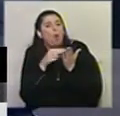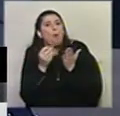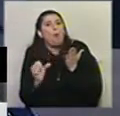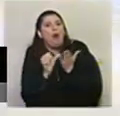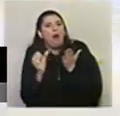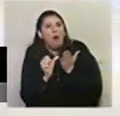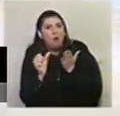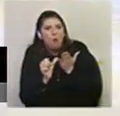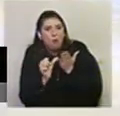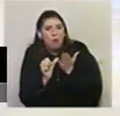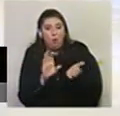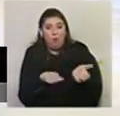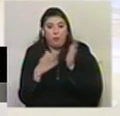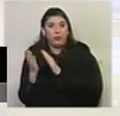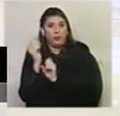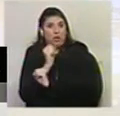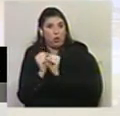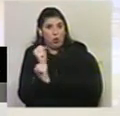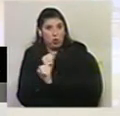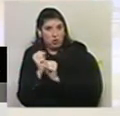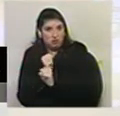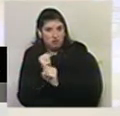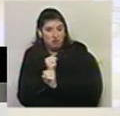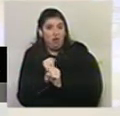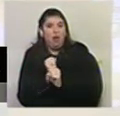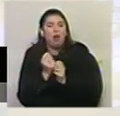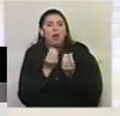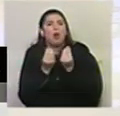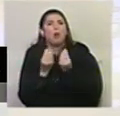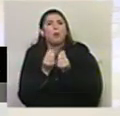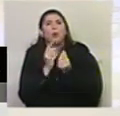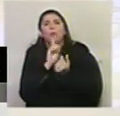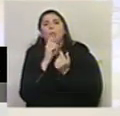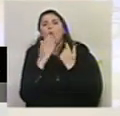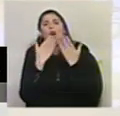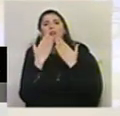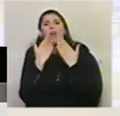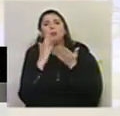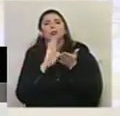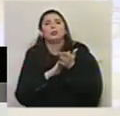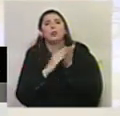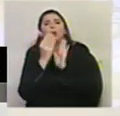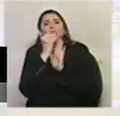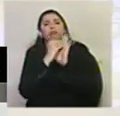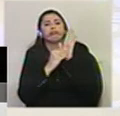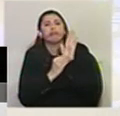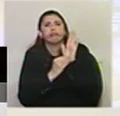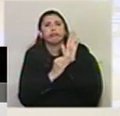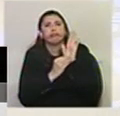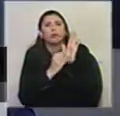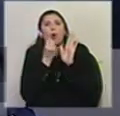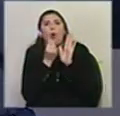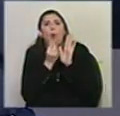lado, del lado de cómo hacer la provisión, del lado de los protocolos. No hablamos de los temas de los protocolos. Los protocolos son fundamentales.